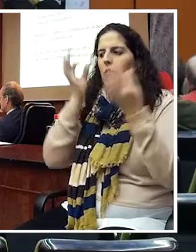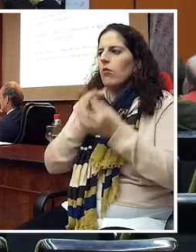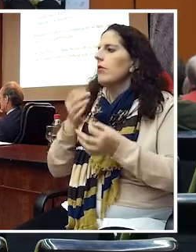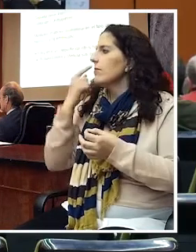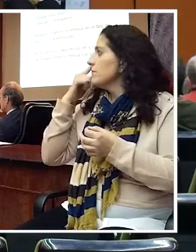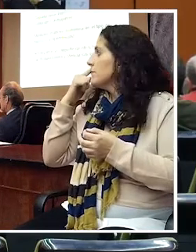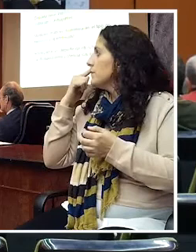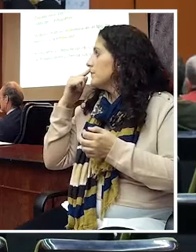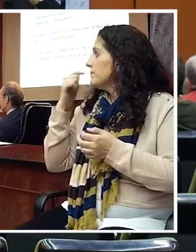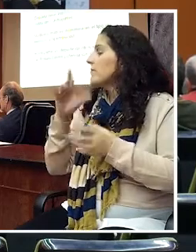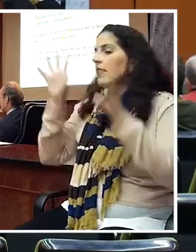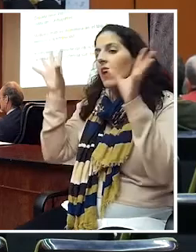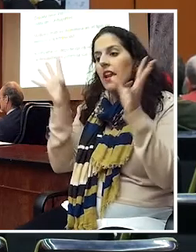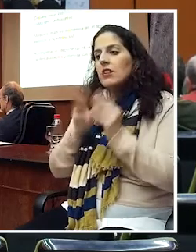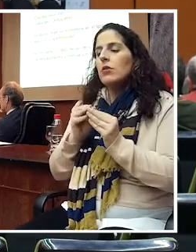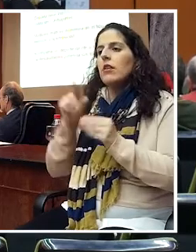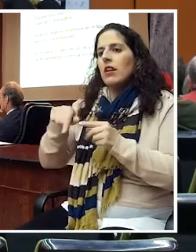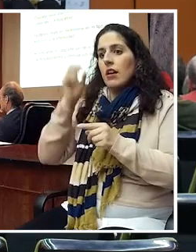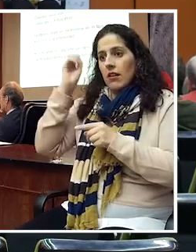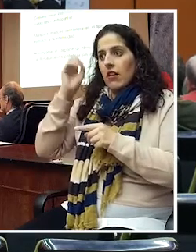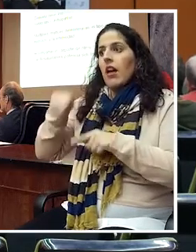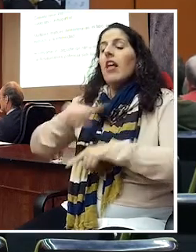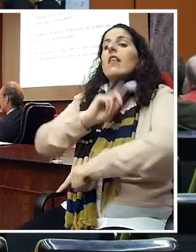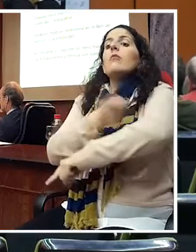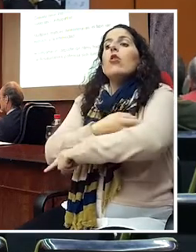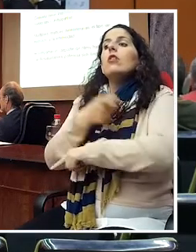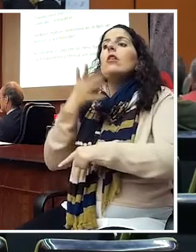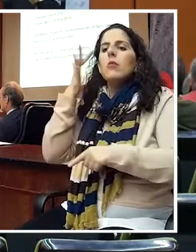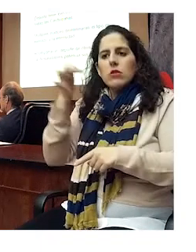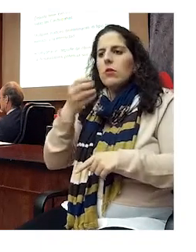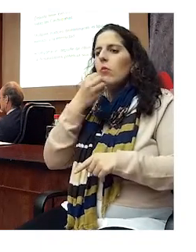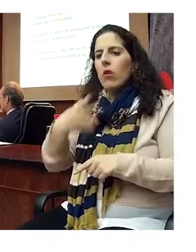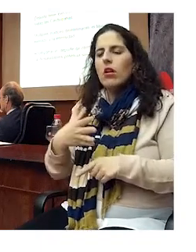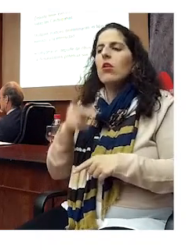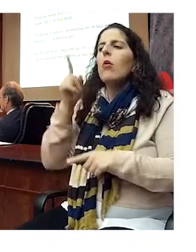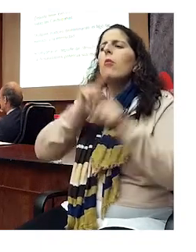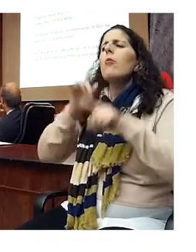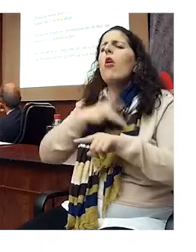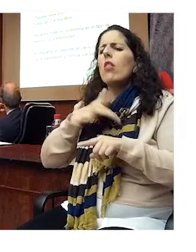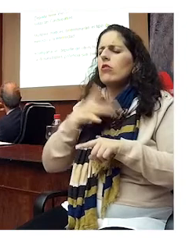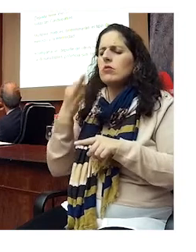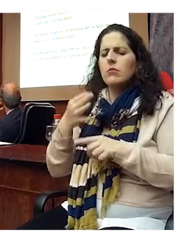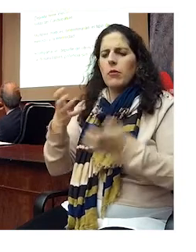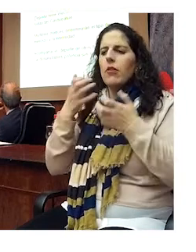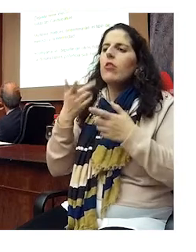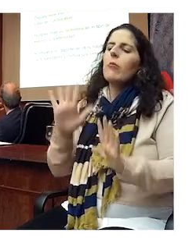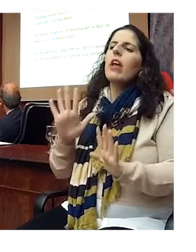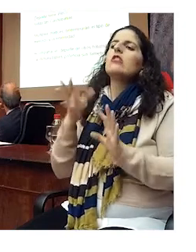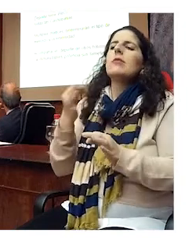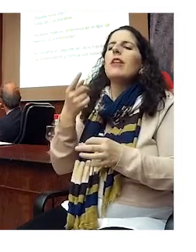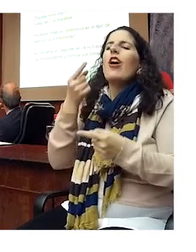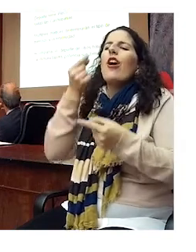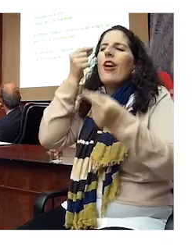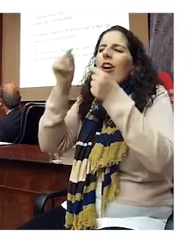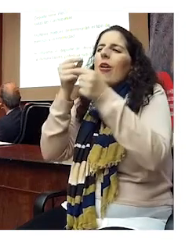Y resumir la charla en que el deporte tiene efectos beneficiosos en todas las cardiopatías, pero con muchos matices,